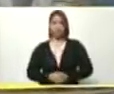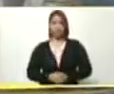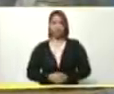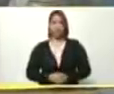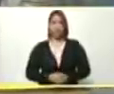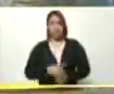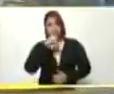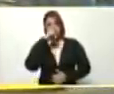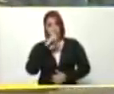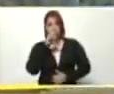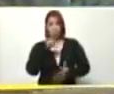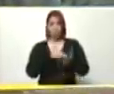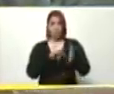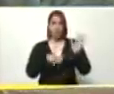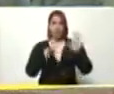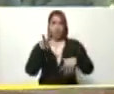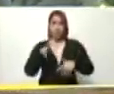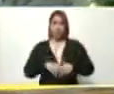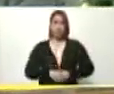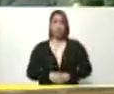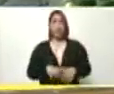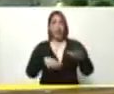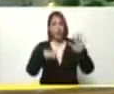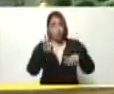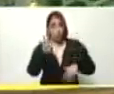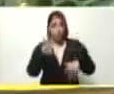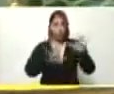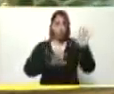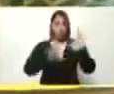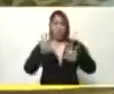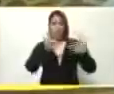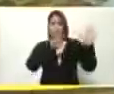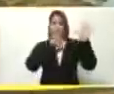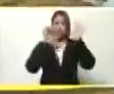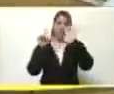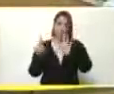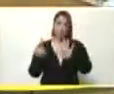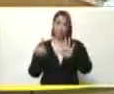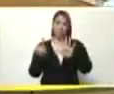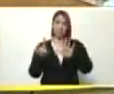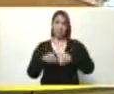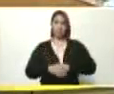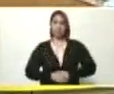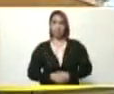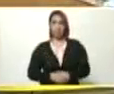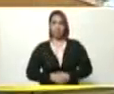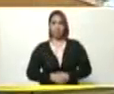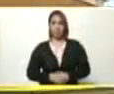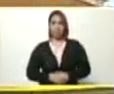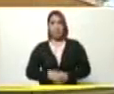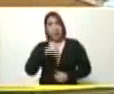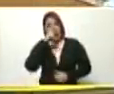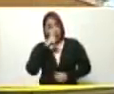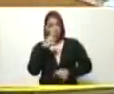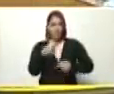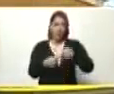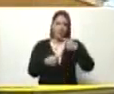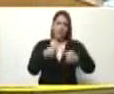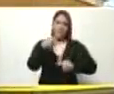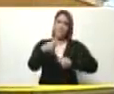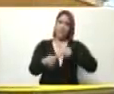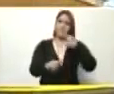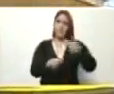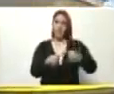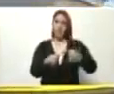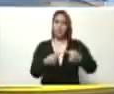Año 2013, 14, 15, y decimos año por año y se nos pasa la